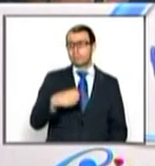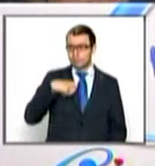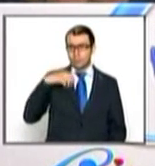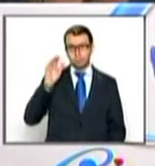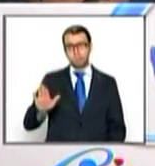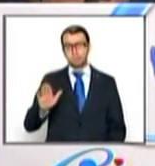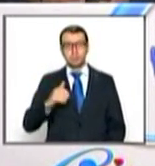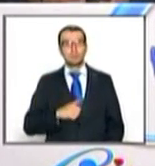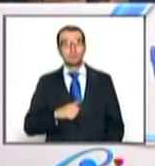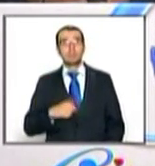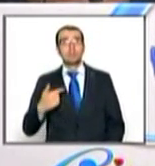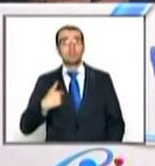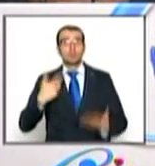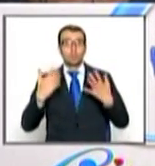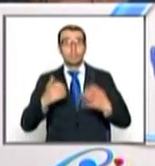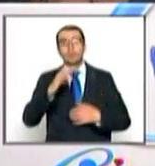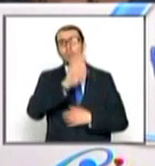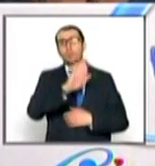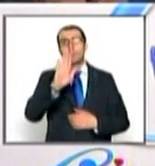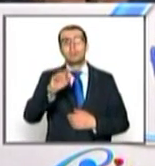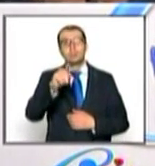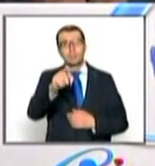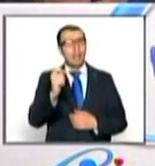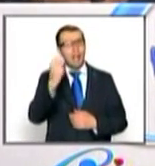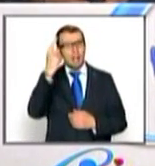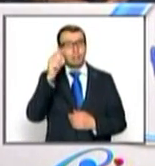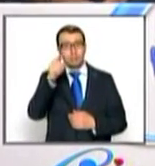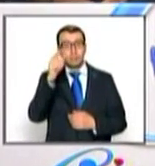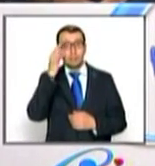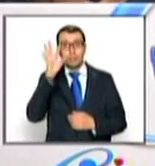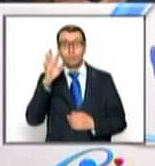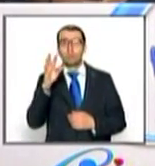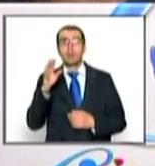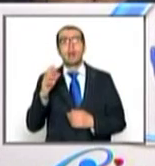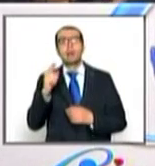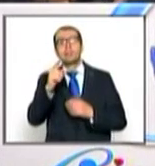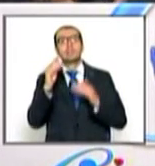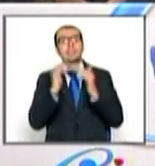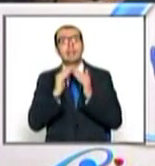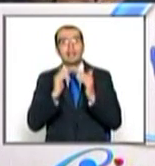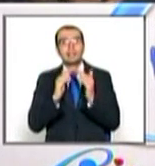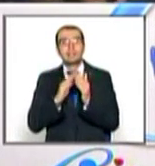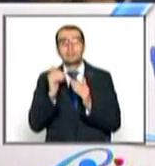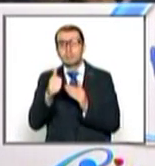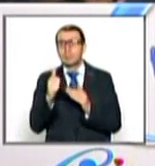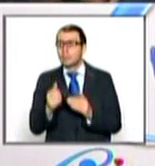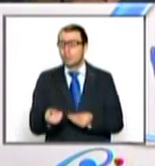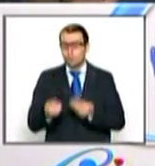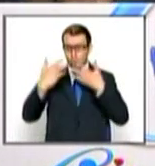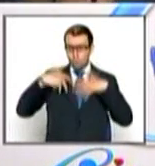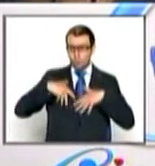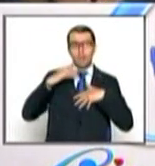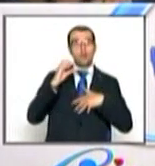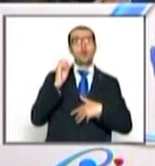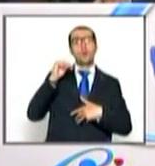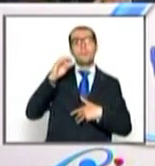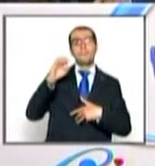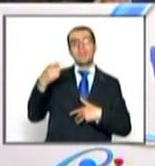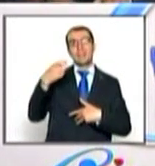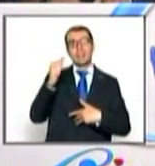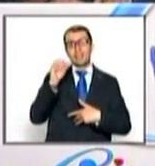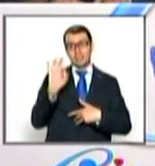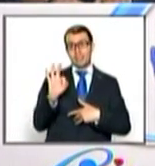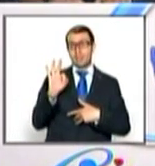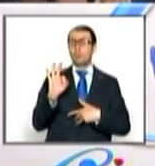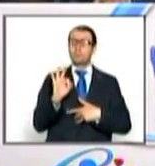quiero que ustedes como personas, si alguien está consumiendo algún tipo de omega 3 en su casa, lo revise porque tiene que cumplir con ciertas características para que sea bueno